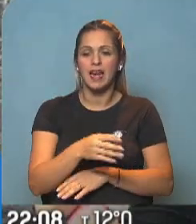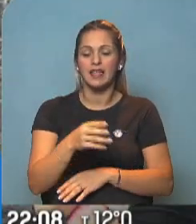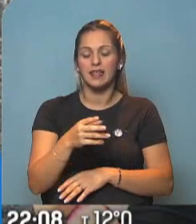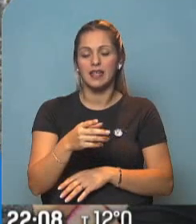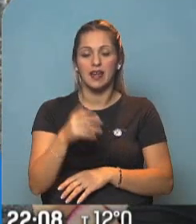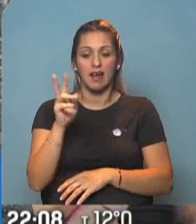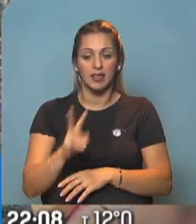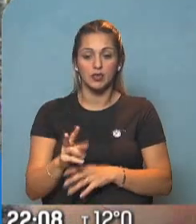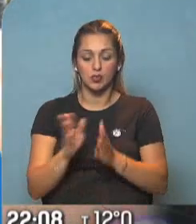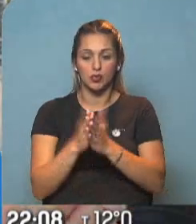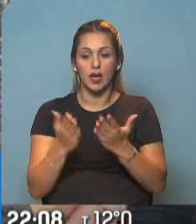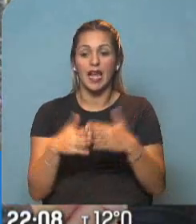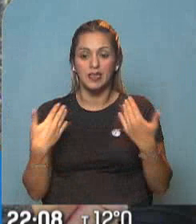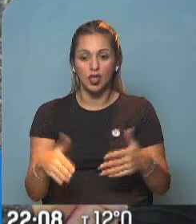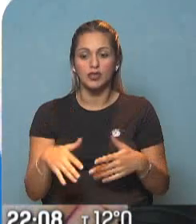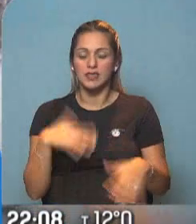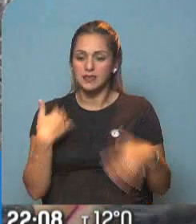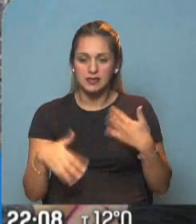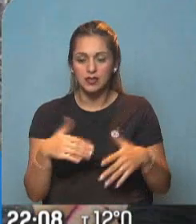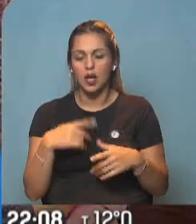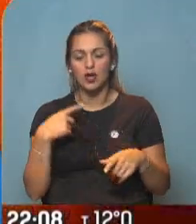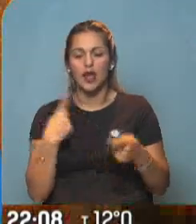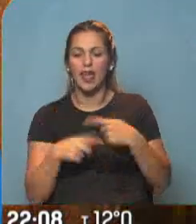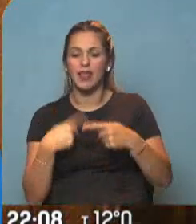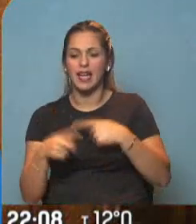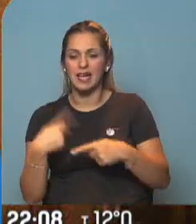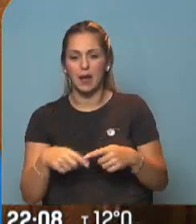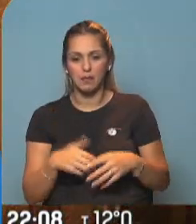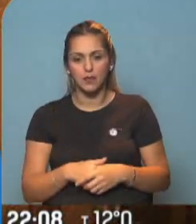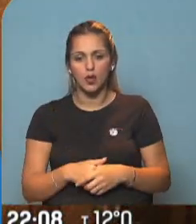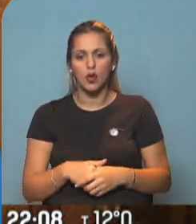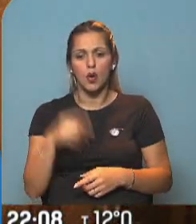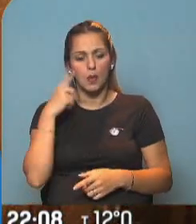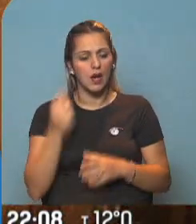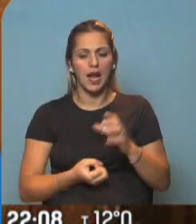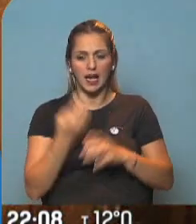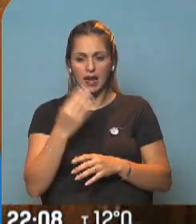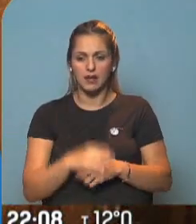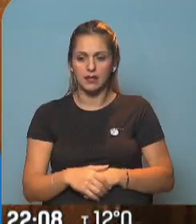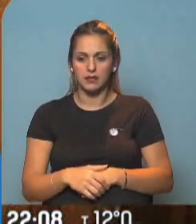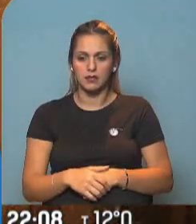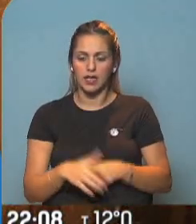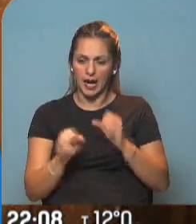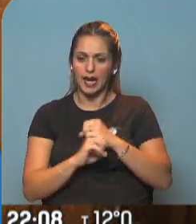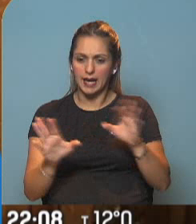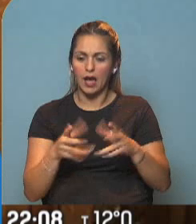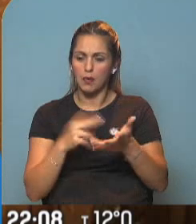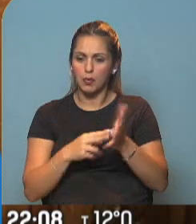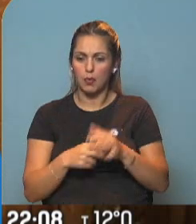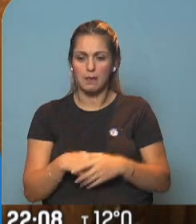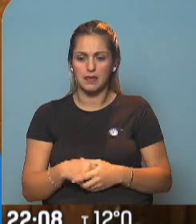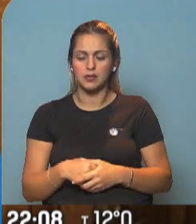lo que provoca una corrida cambiaria permanente. Nos van a crear graves dificultades,